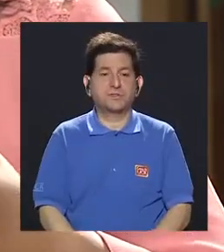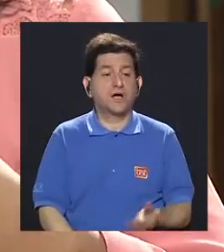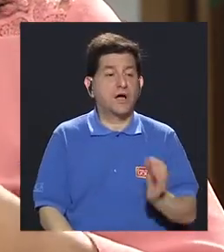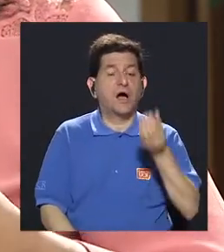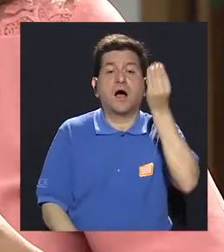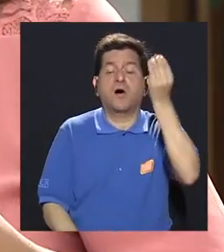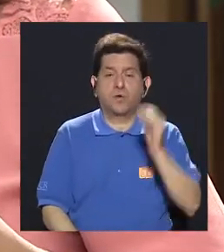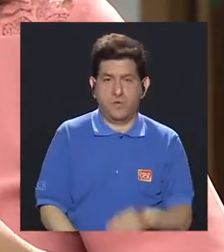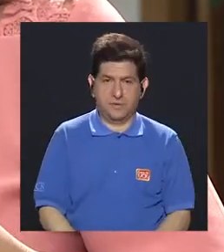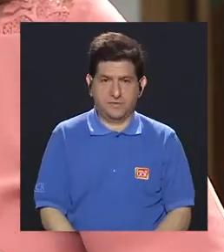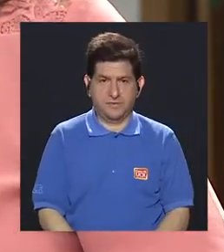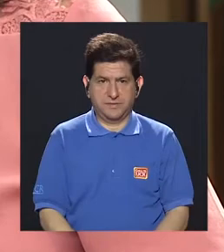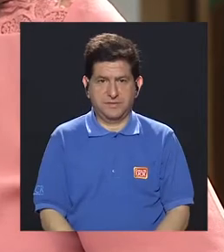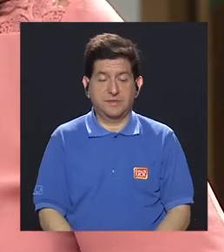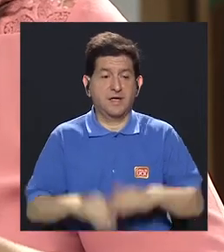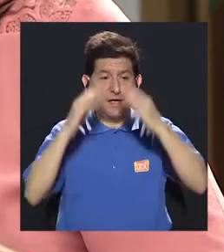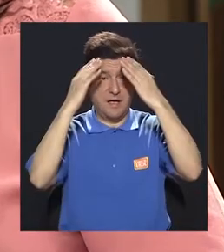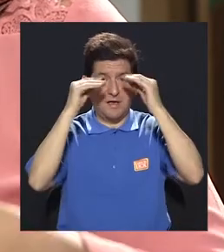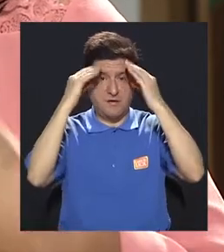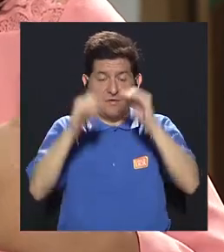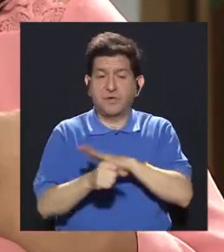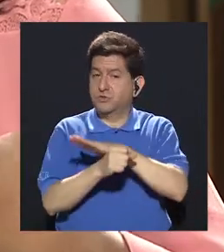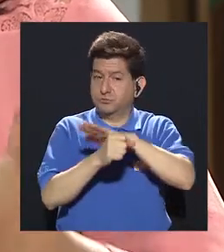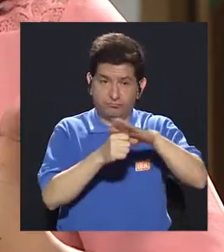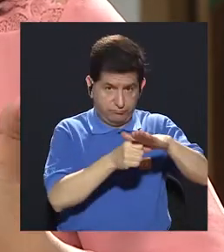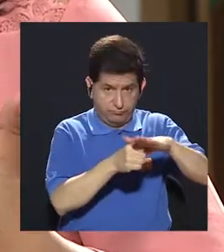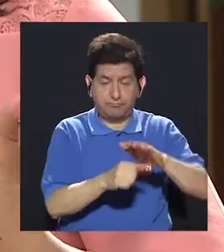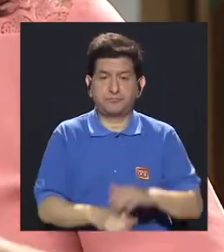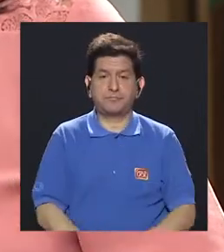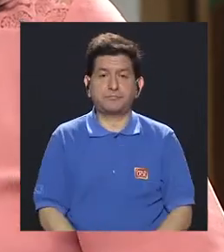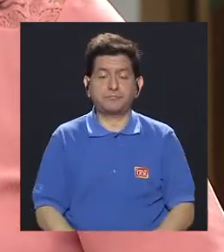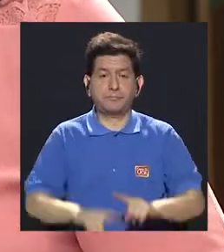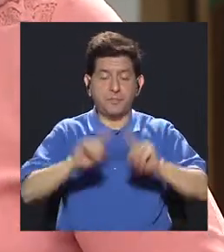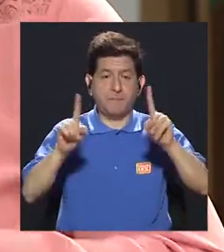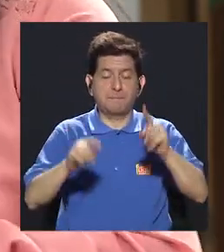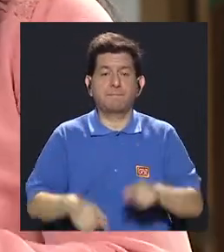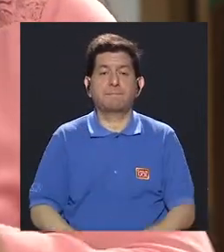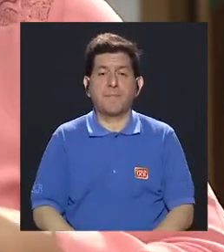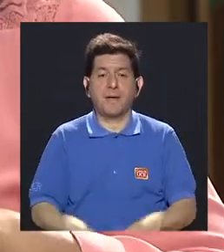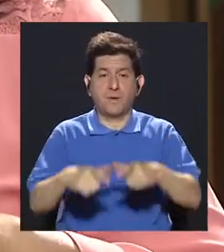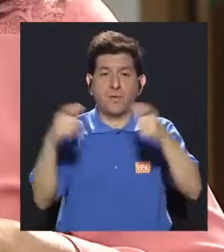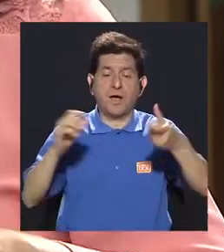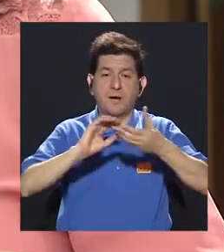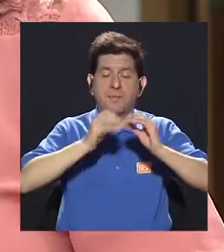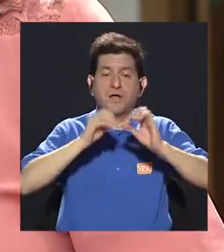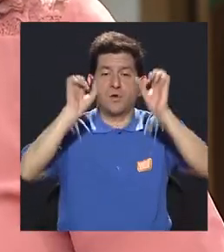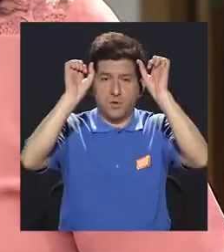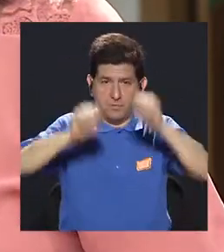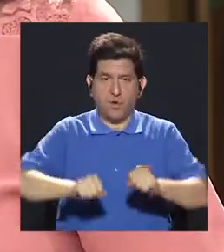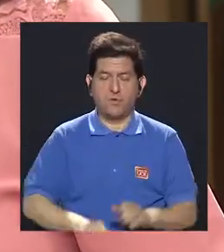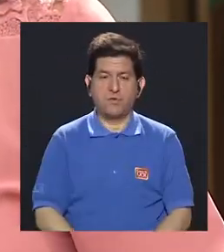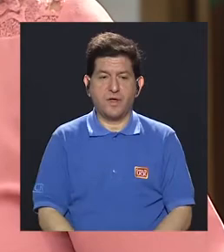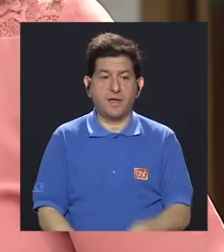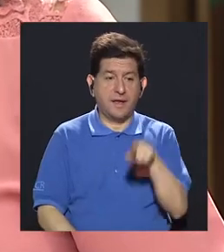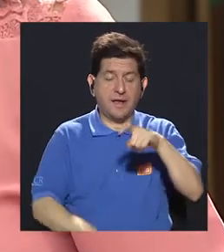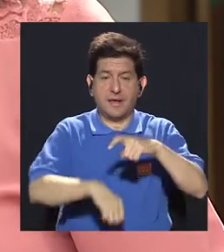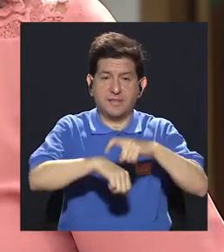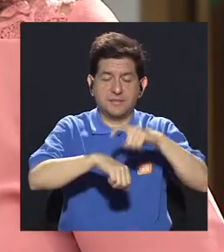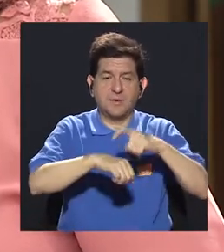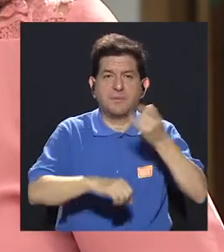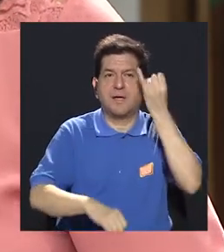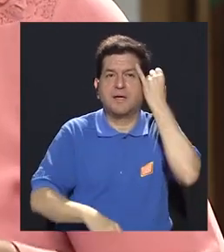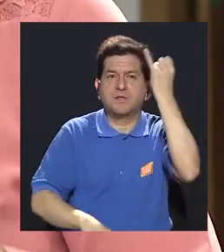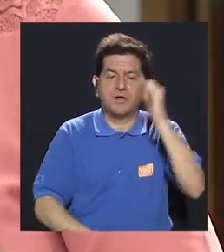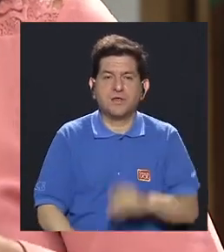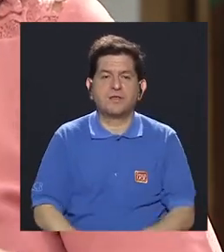acompañamiento a los adolescentes? Porque la información a veces no es suficiente. Pero a la mayor cantidad posible. Entonces es cuando surge la